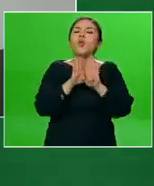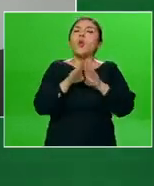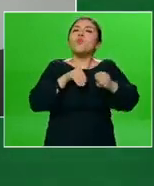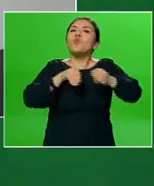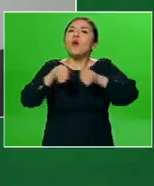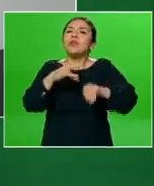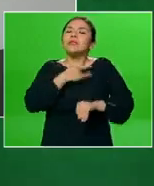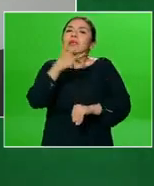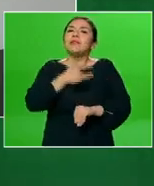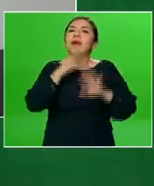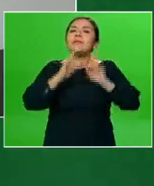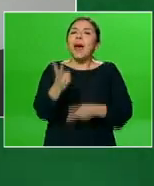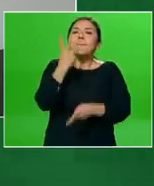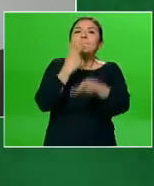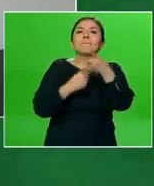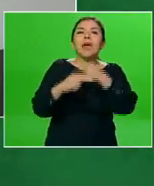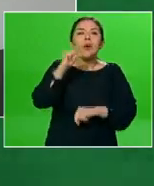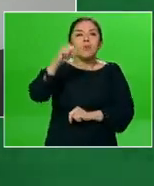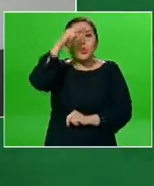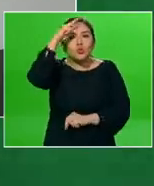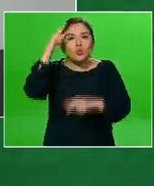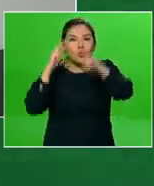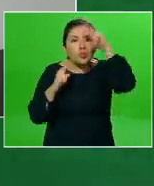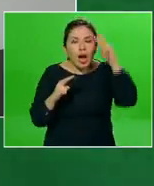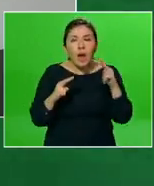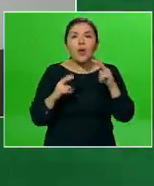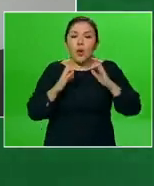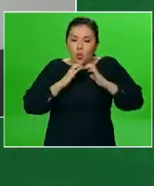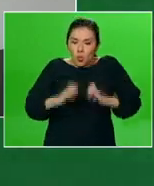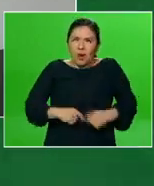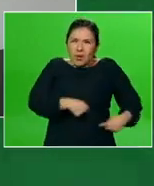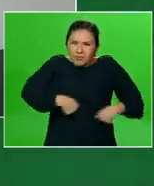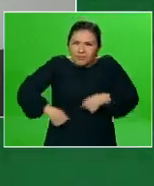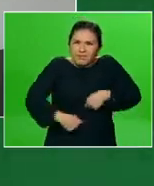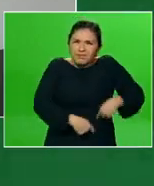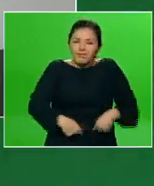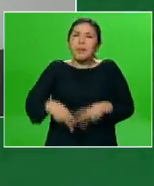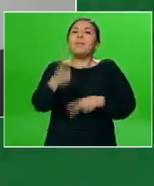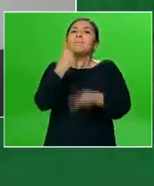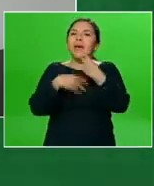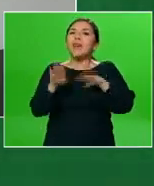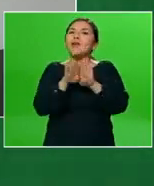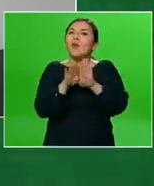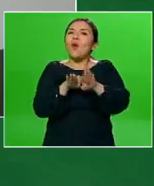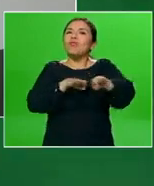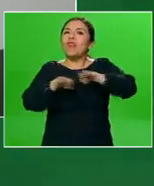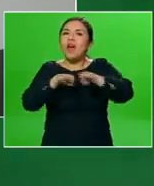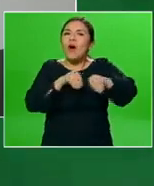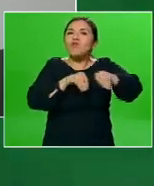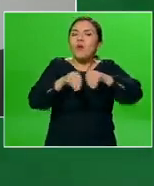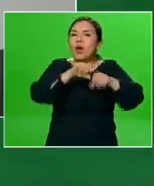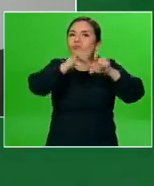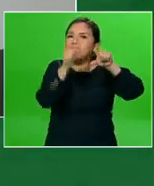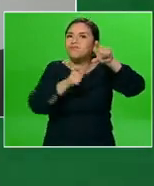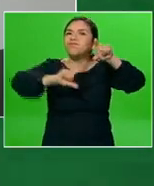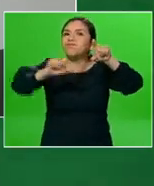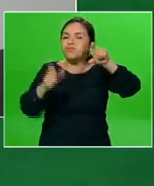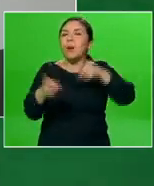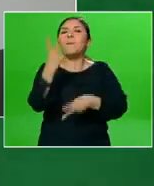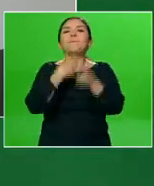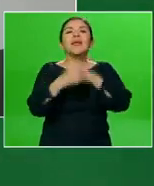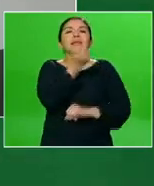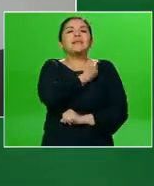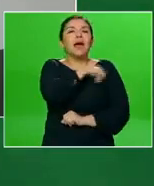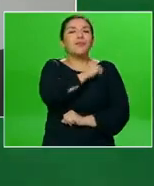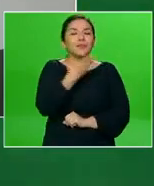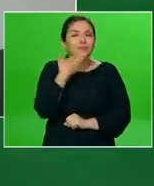muscular nuestro metabolismo está trabajando y ayudándonos para mantener nuestra salud entonces